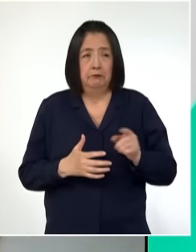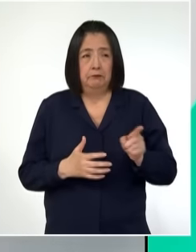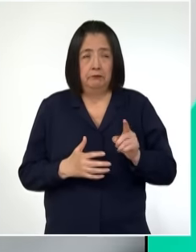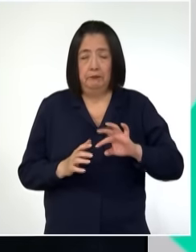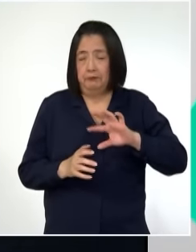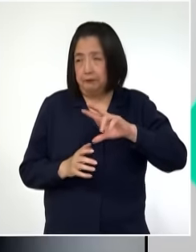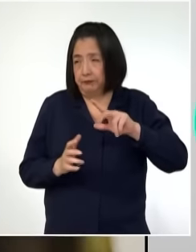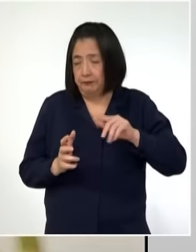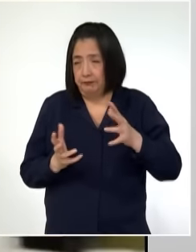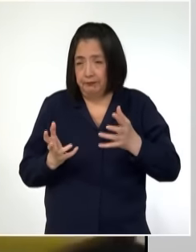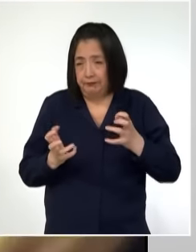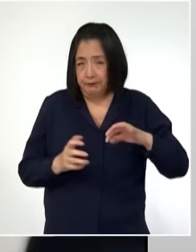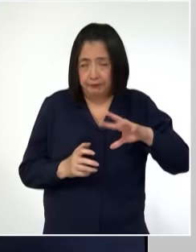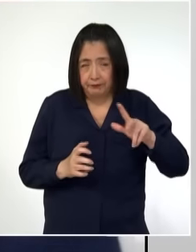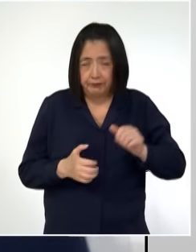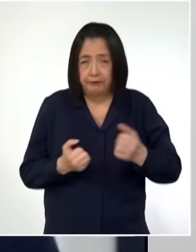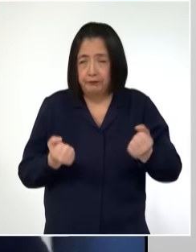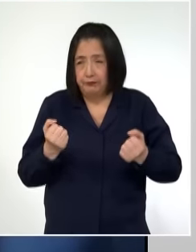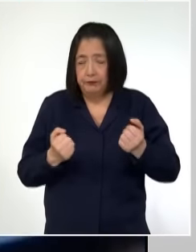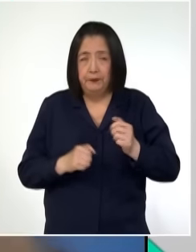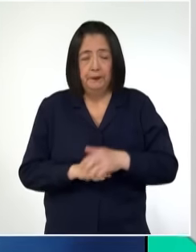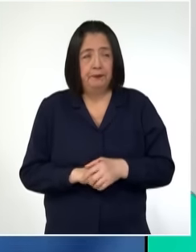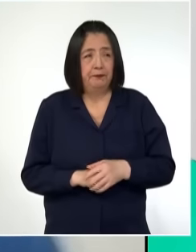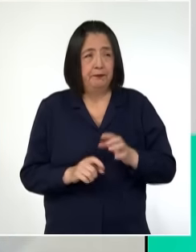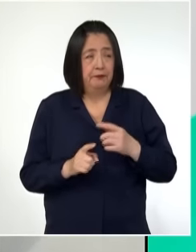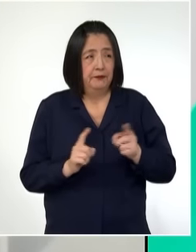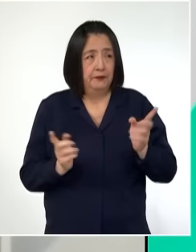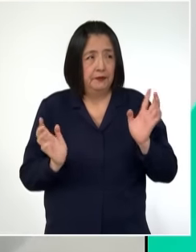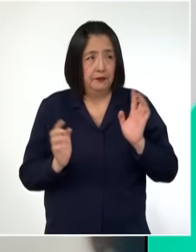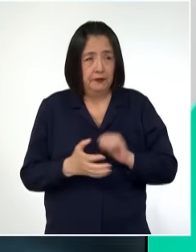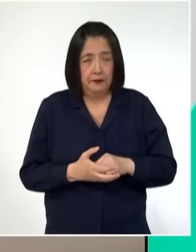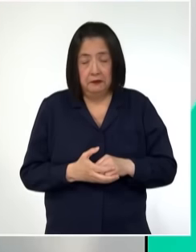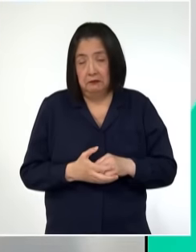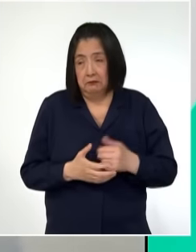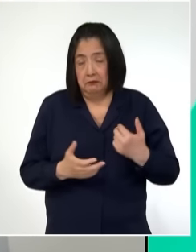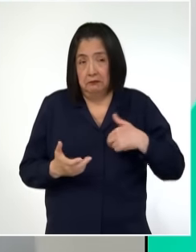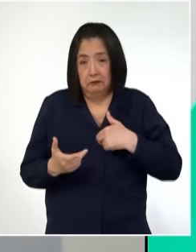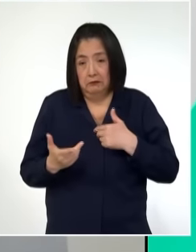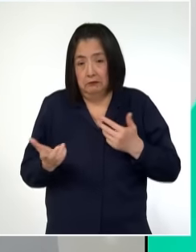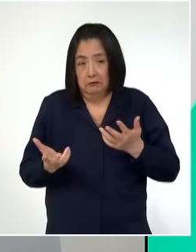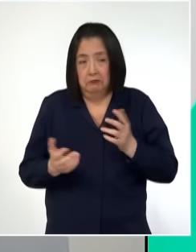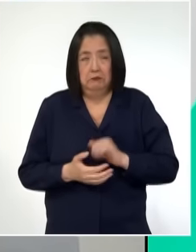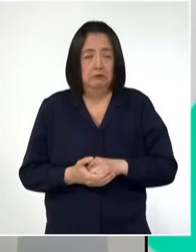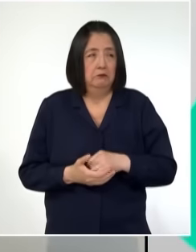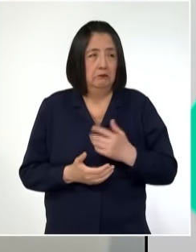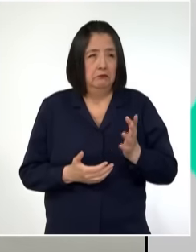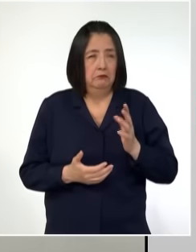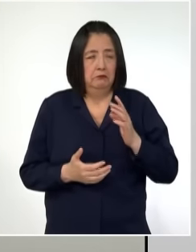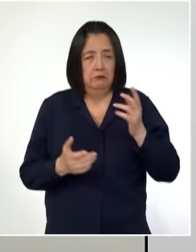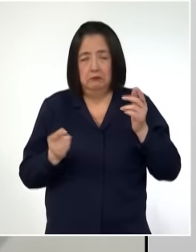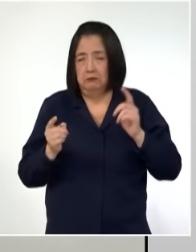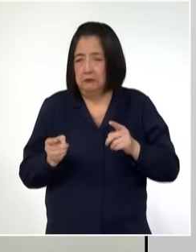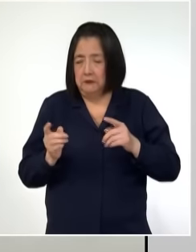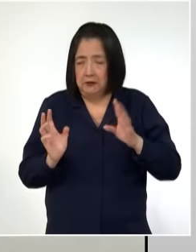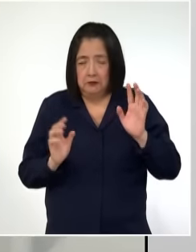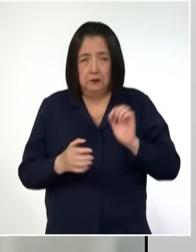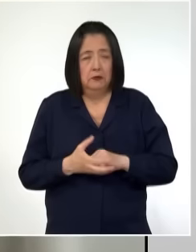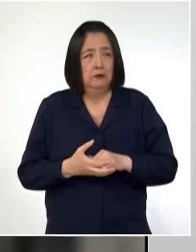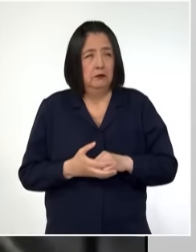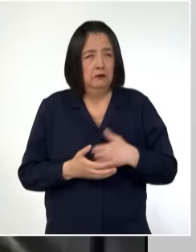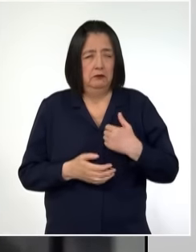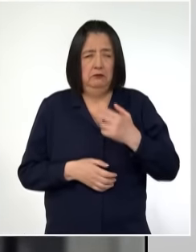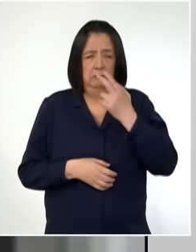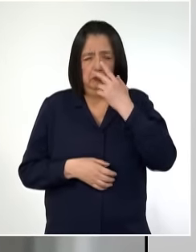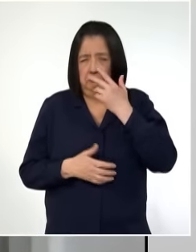de un asalto, que le han querido robar su vehículo, pero nosotros vemos que ahí se ha suscitado este hecho en